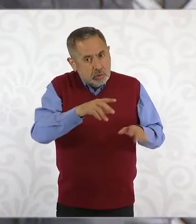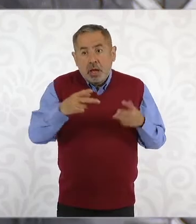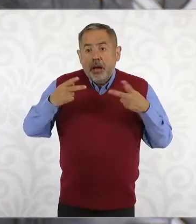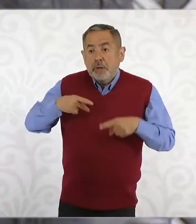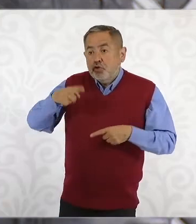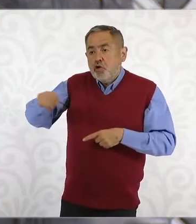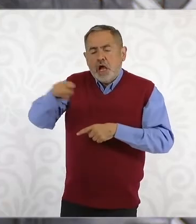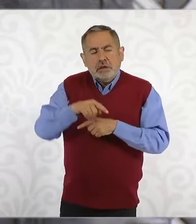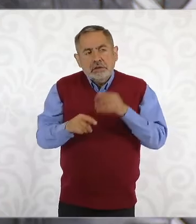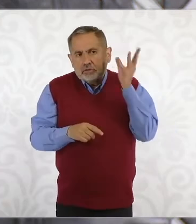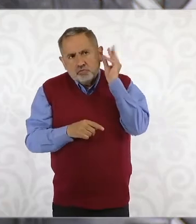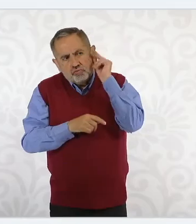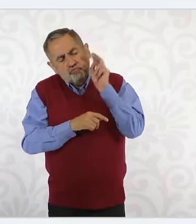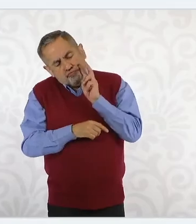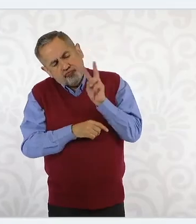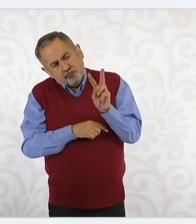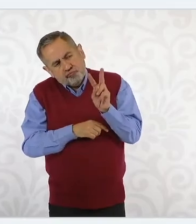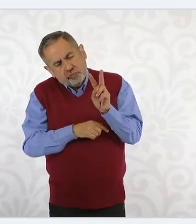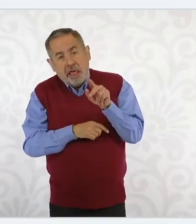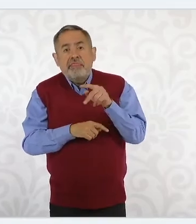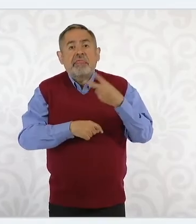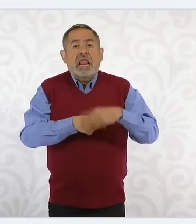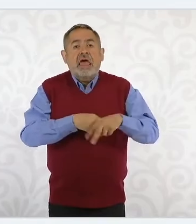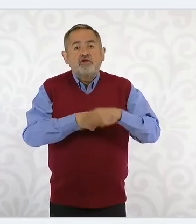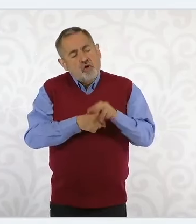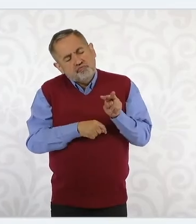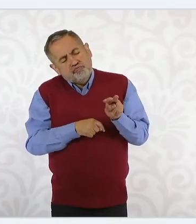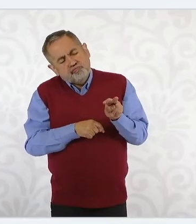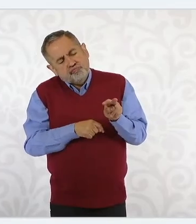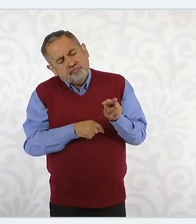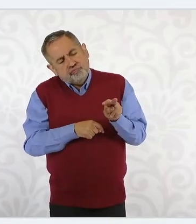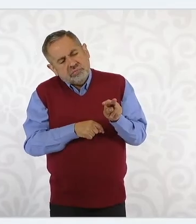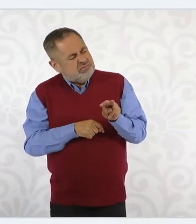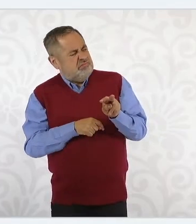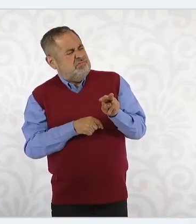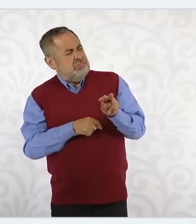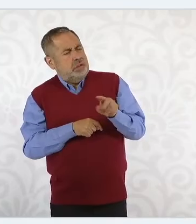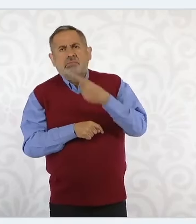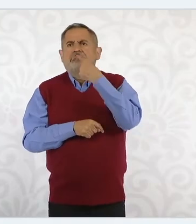escuchan la radio, que ven y escuchan la televisión, puedan quejarse ante el medio.